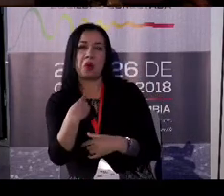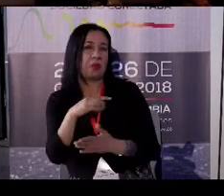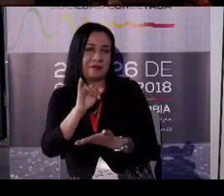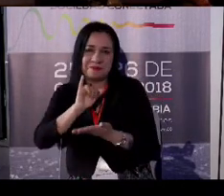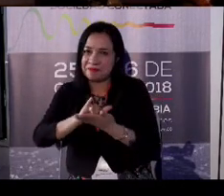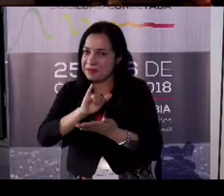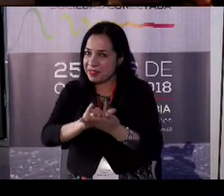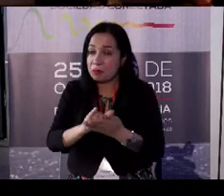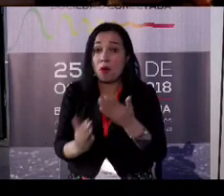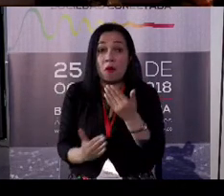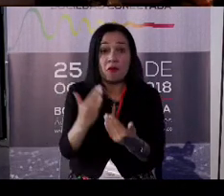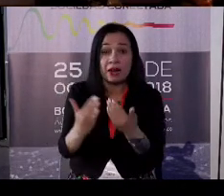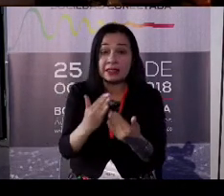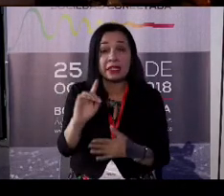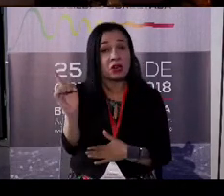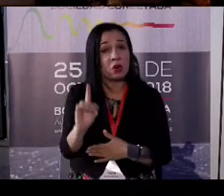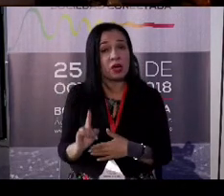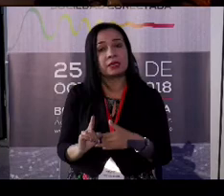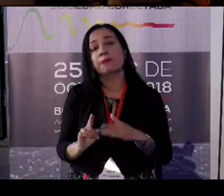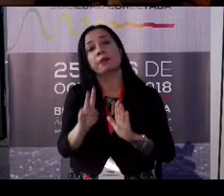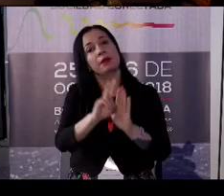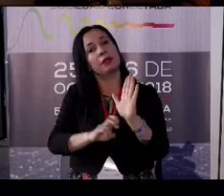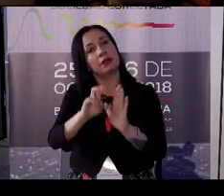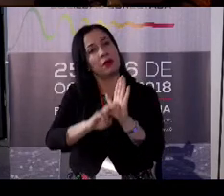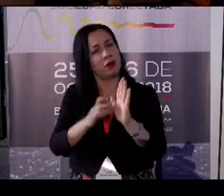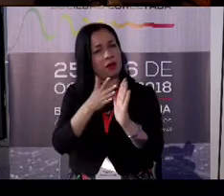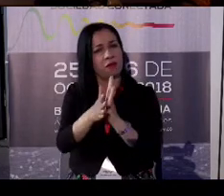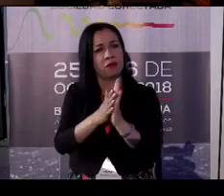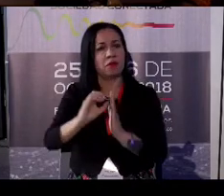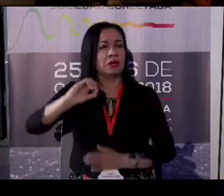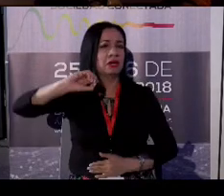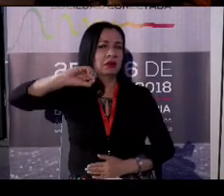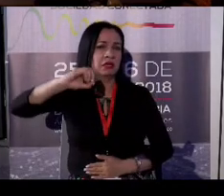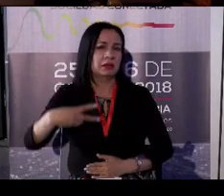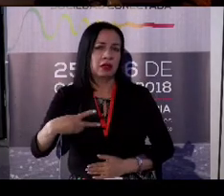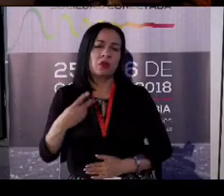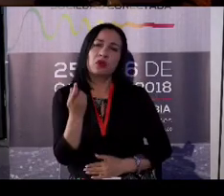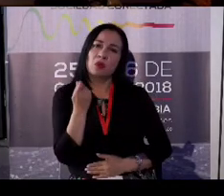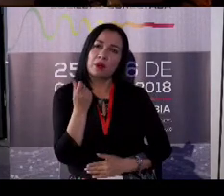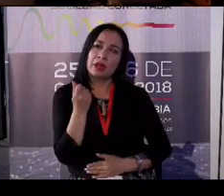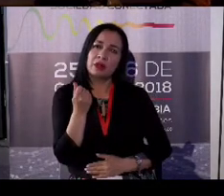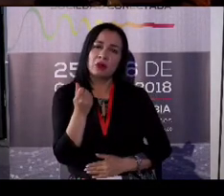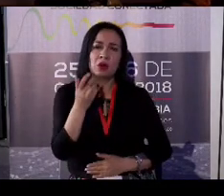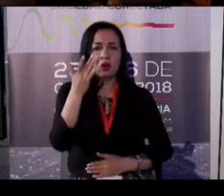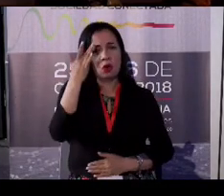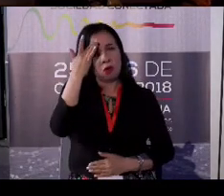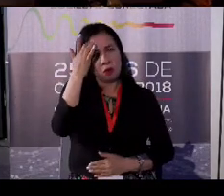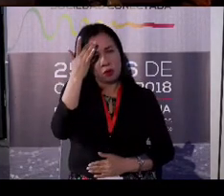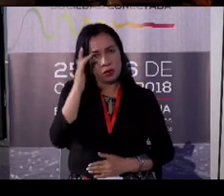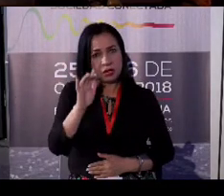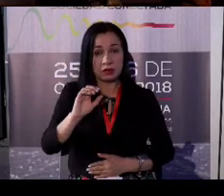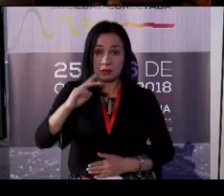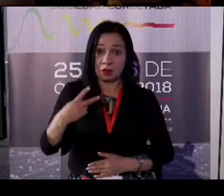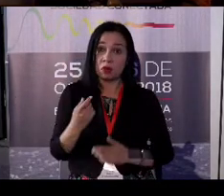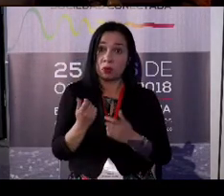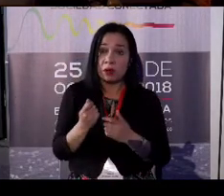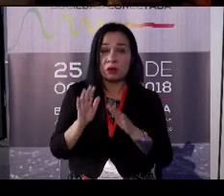ver, la teoría dice segundo precio. ¿Por qué el segundo precio es un